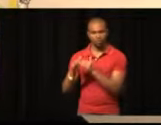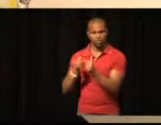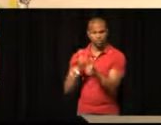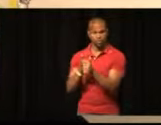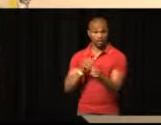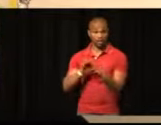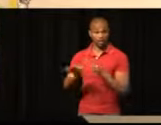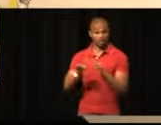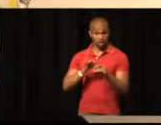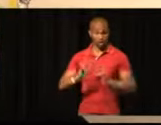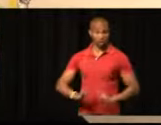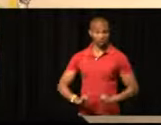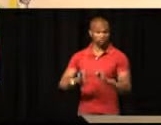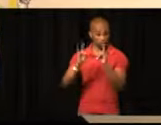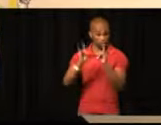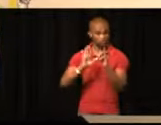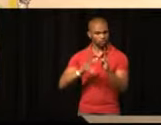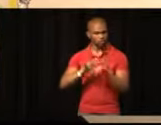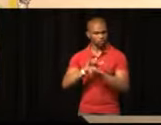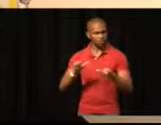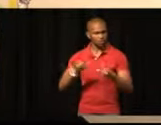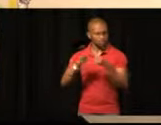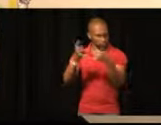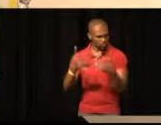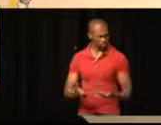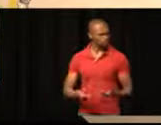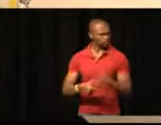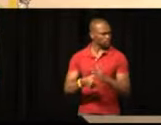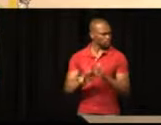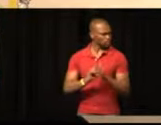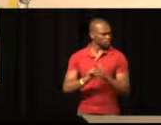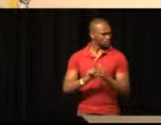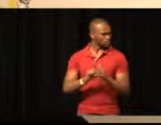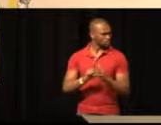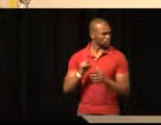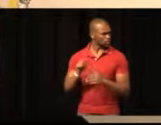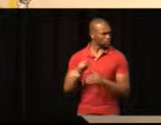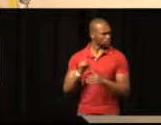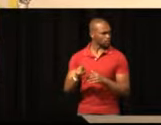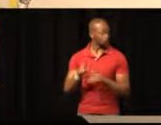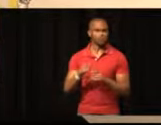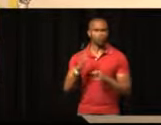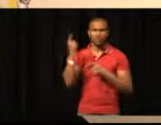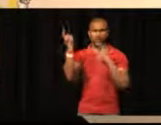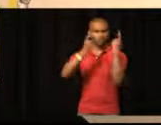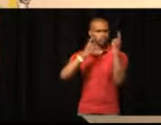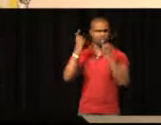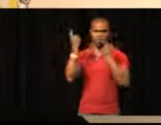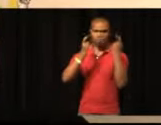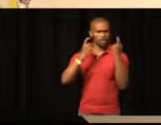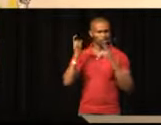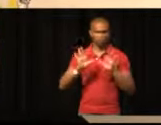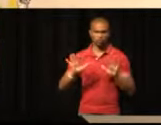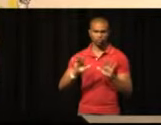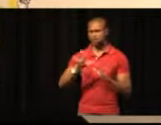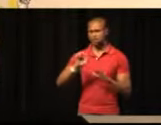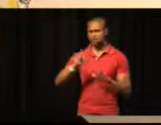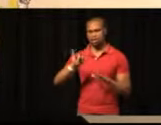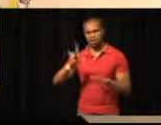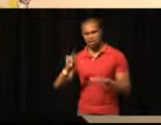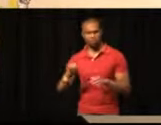respecto a los vecinos en alrededores arquitectónicos, la falta de preocupación